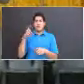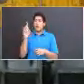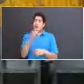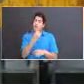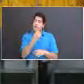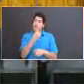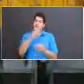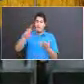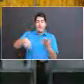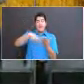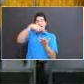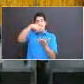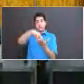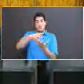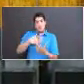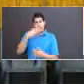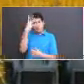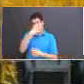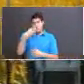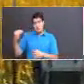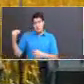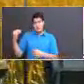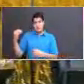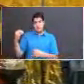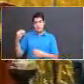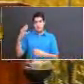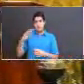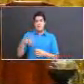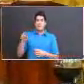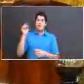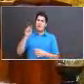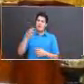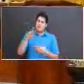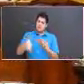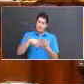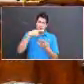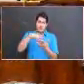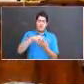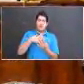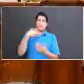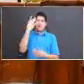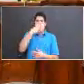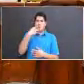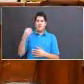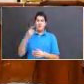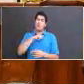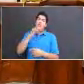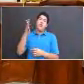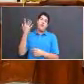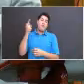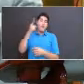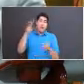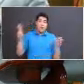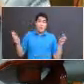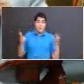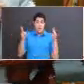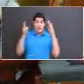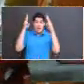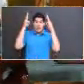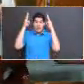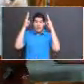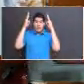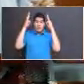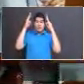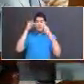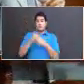espíritu. Entonces, pero eso de resucitar mi espíritu tuvo que haber sido un milagro también. El que